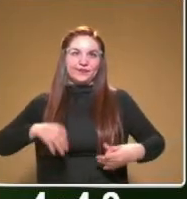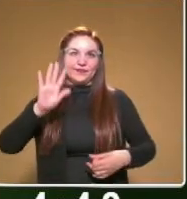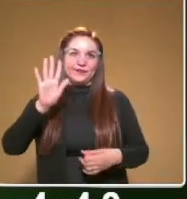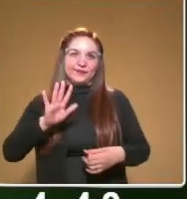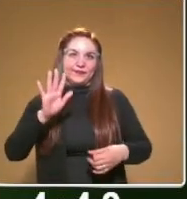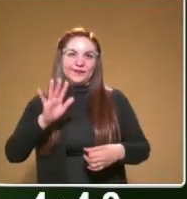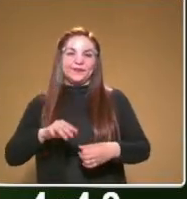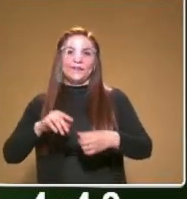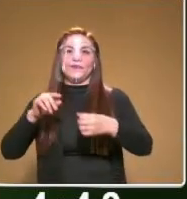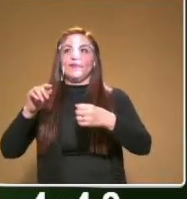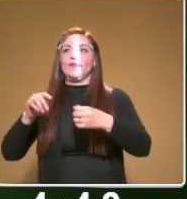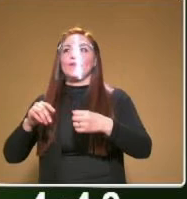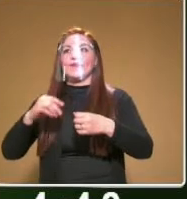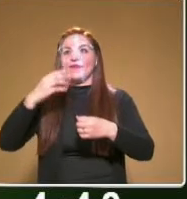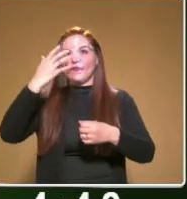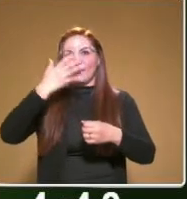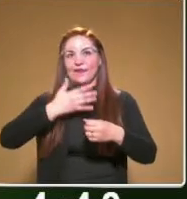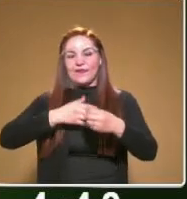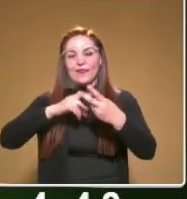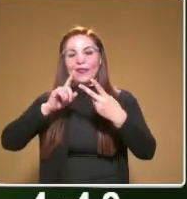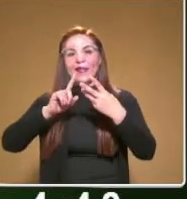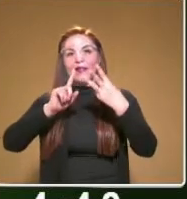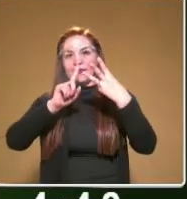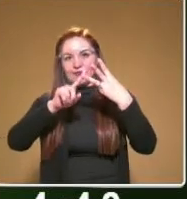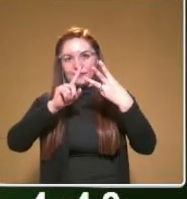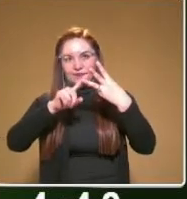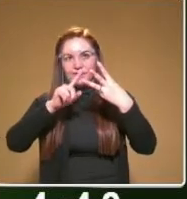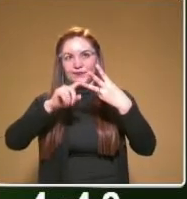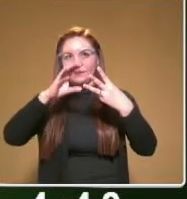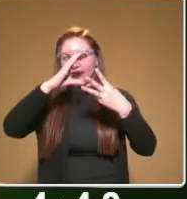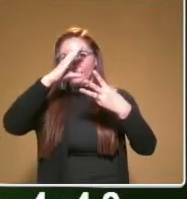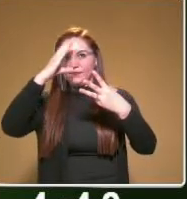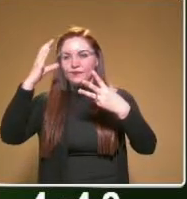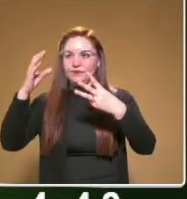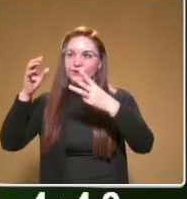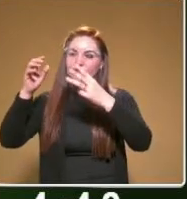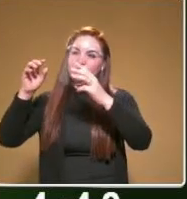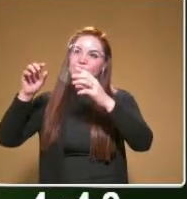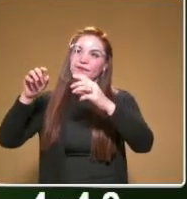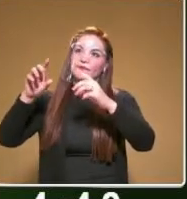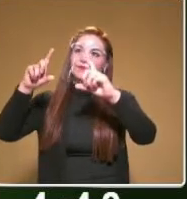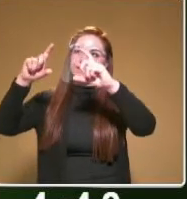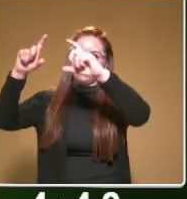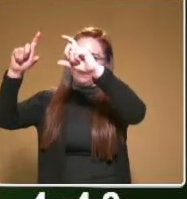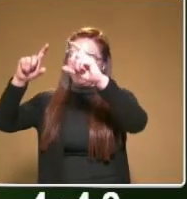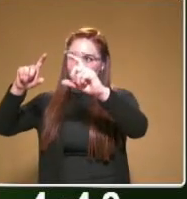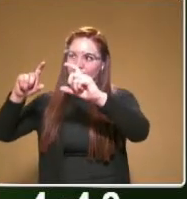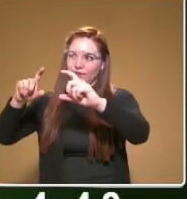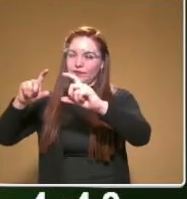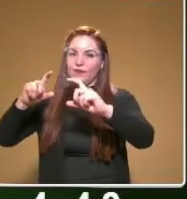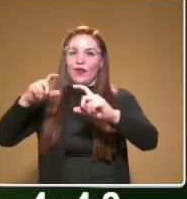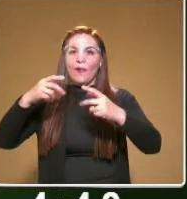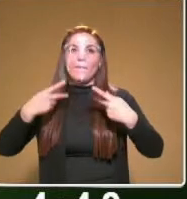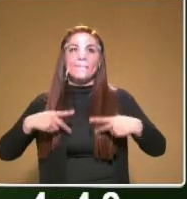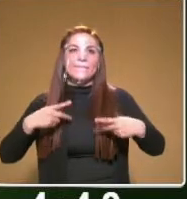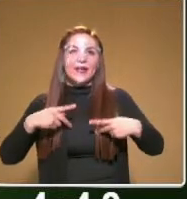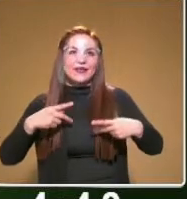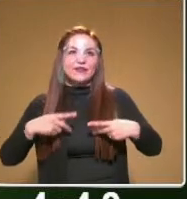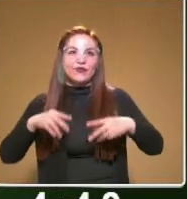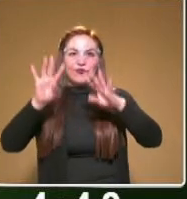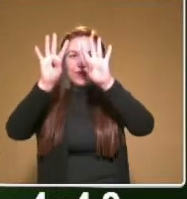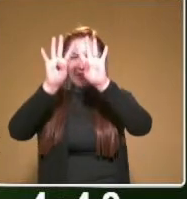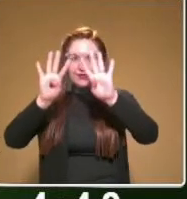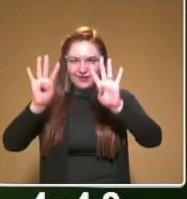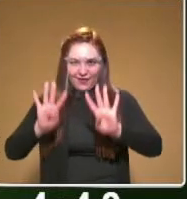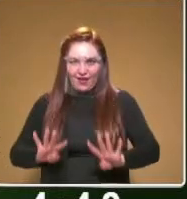risa, características. Tenemos también como que unos actores atrás de un telón. Y tenemos en el último, pues,